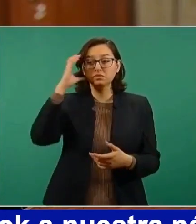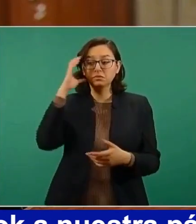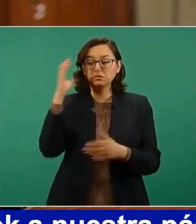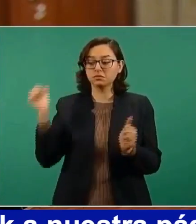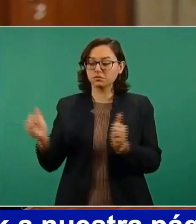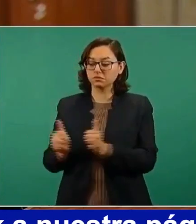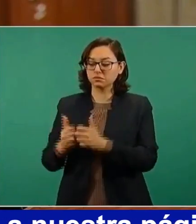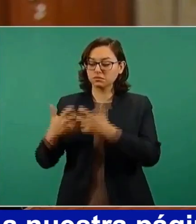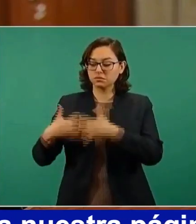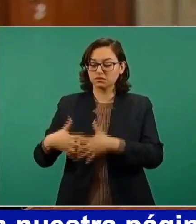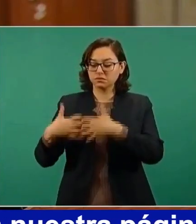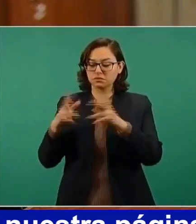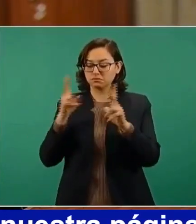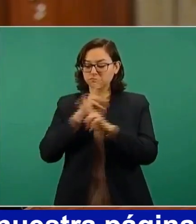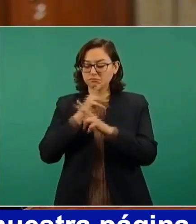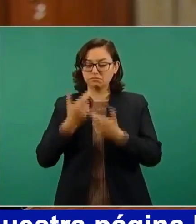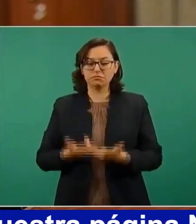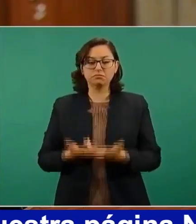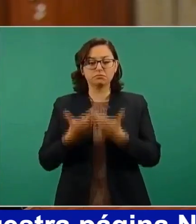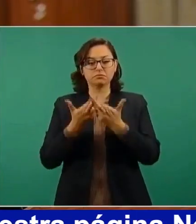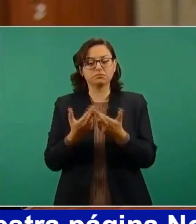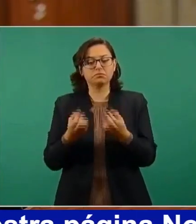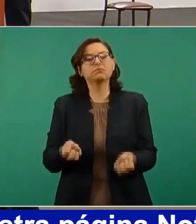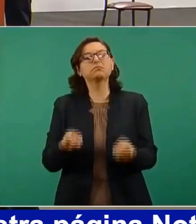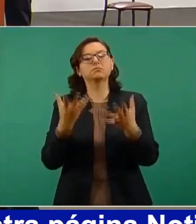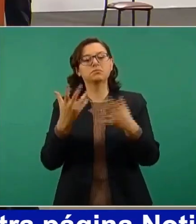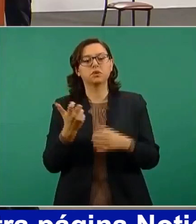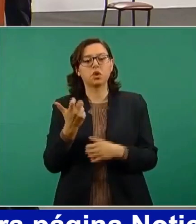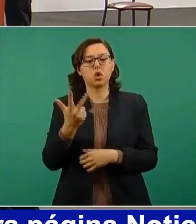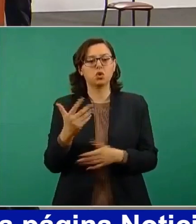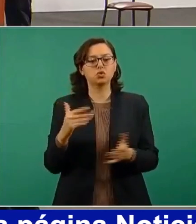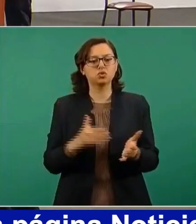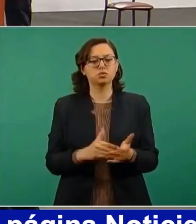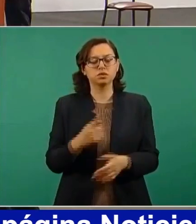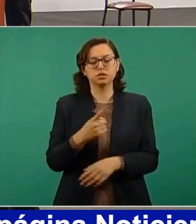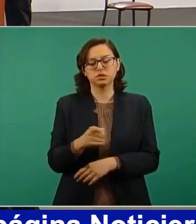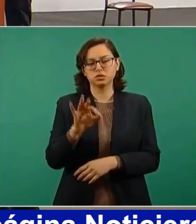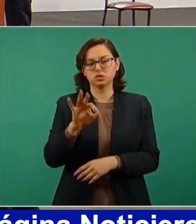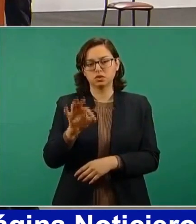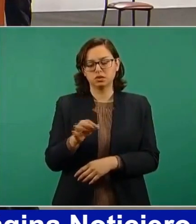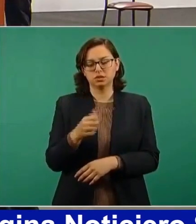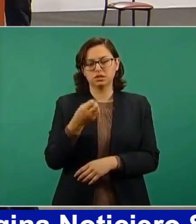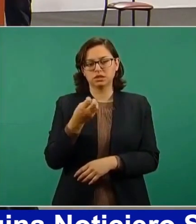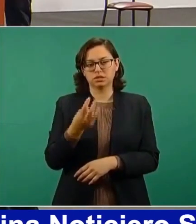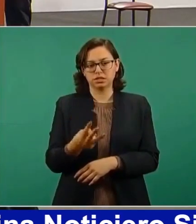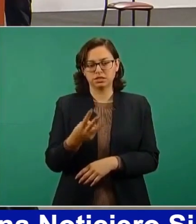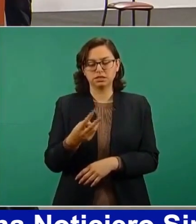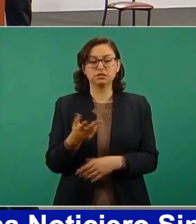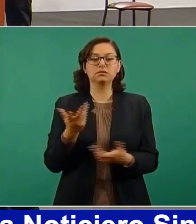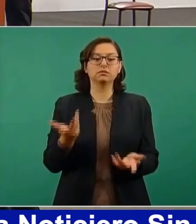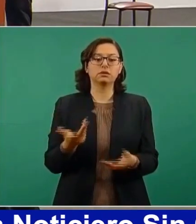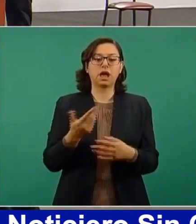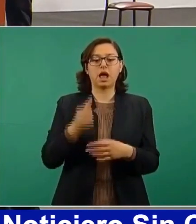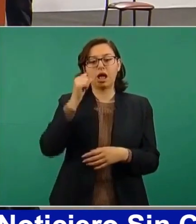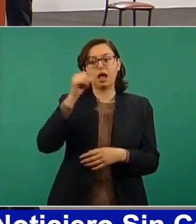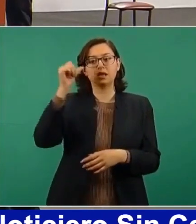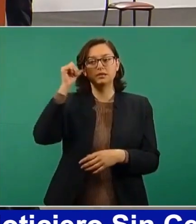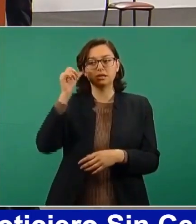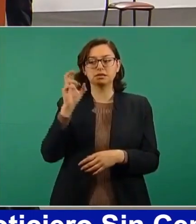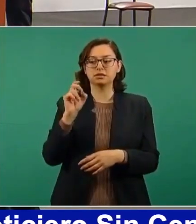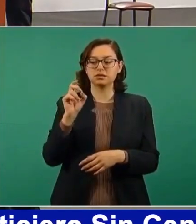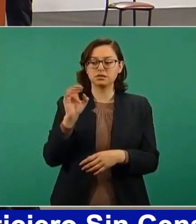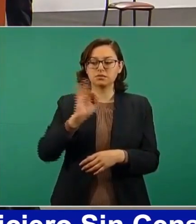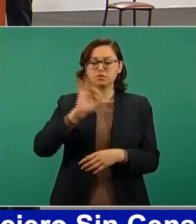hoy están en 8.143. Esto de ayer a hoy bajó un punto, estábamos en 30%